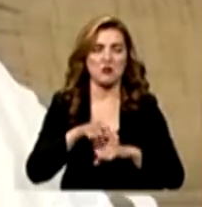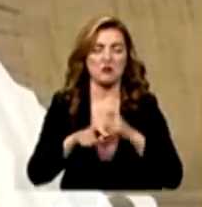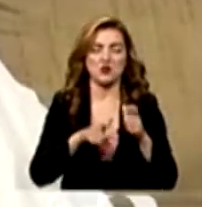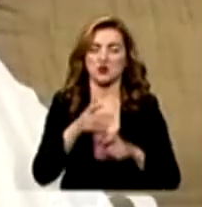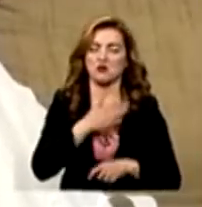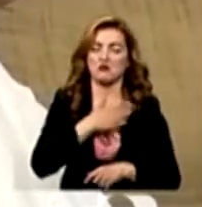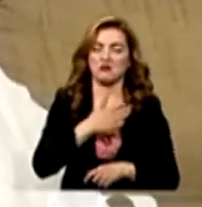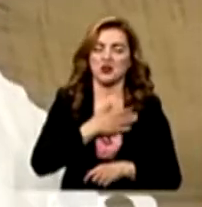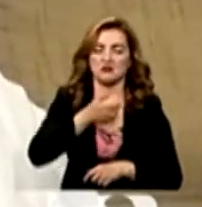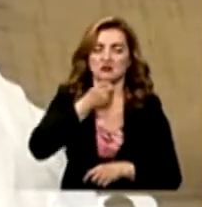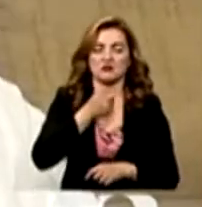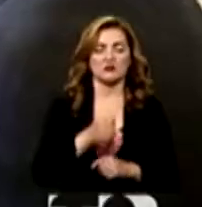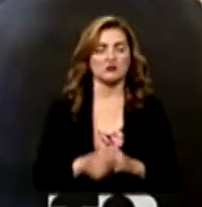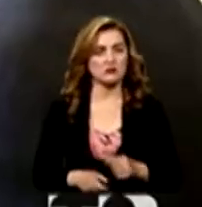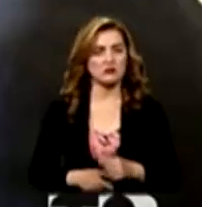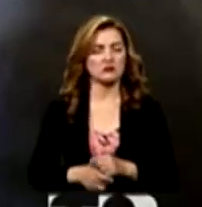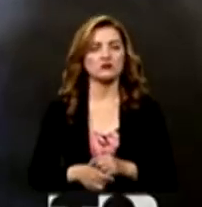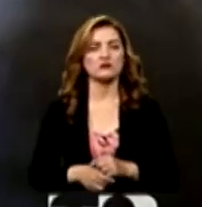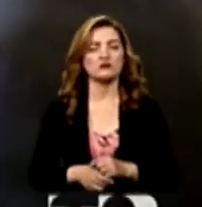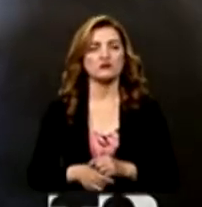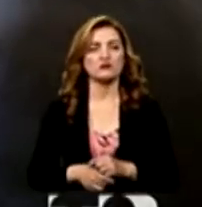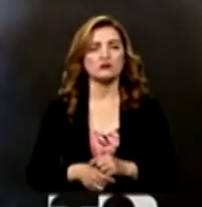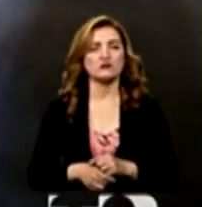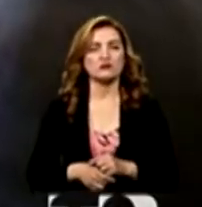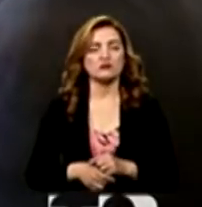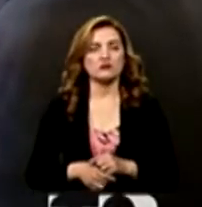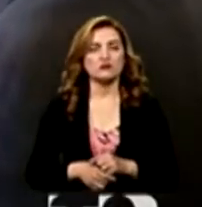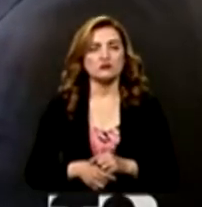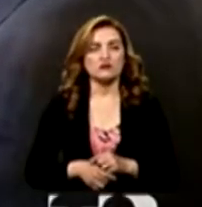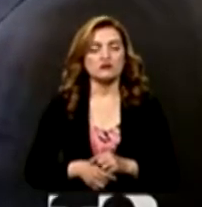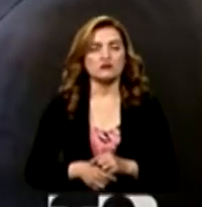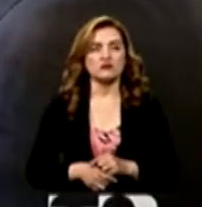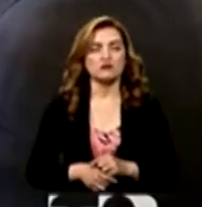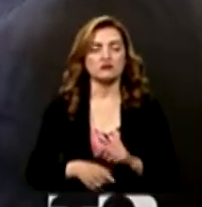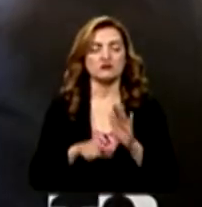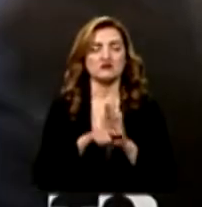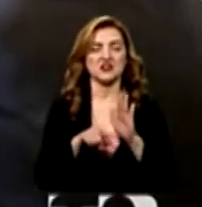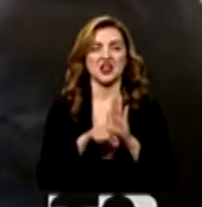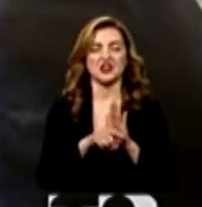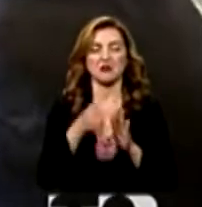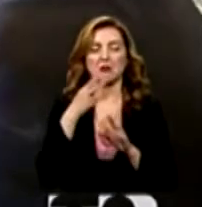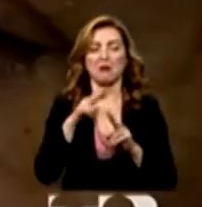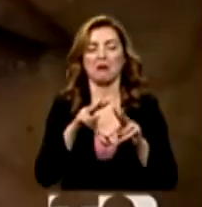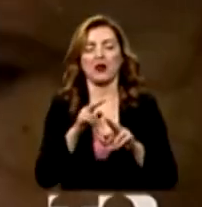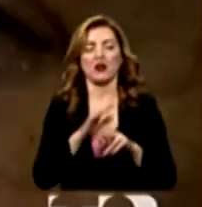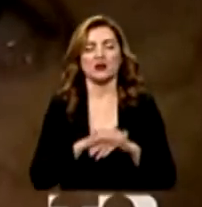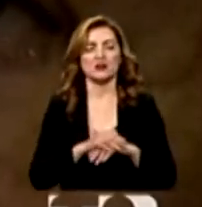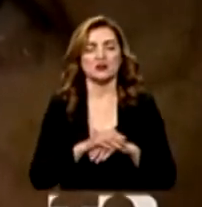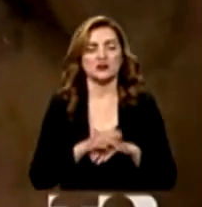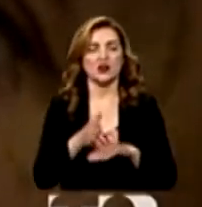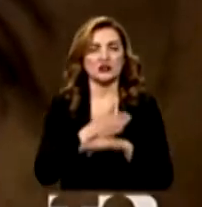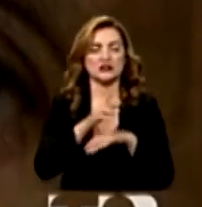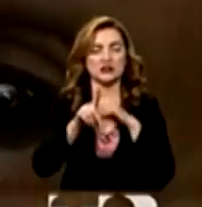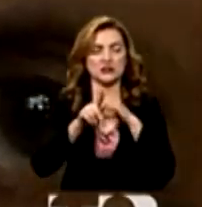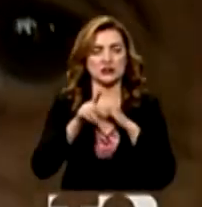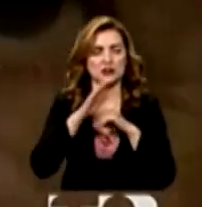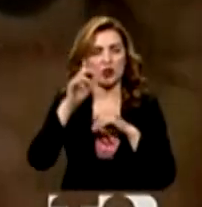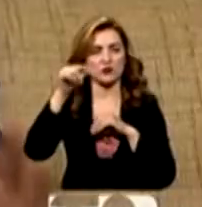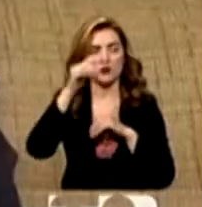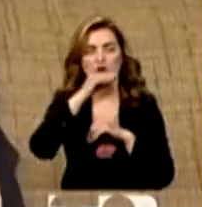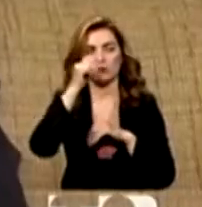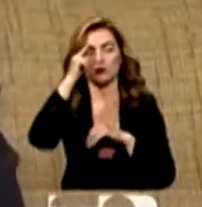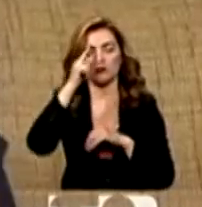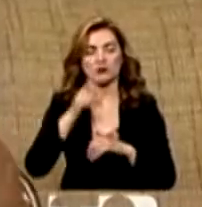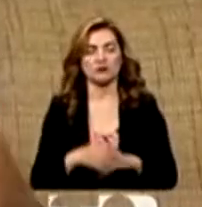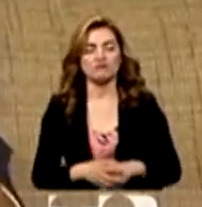credibilidad y estabilidad al periodismo ecuatoriano, que fue mal visto por el régimen anterior y expuesto a la ciudadanía.